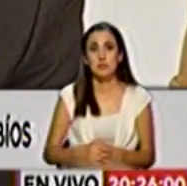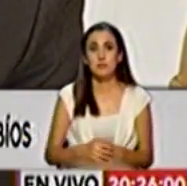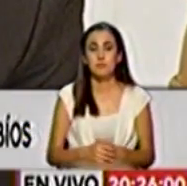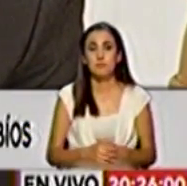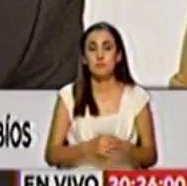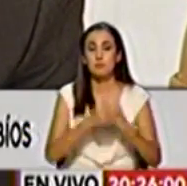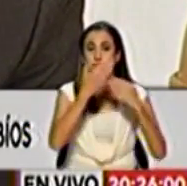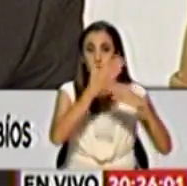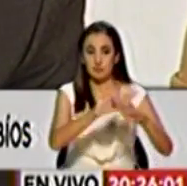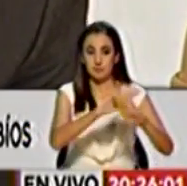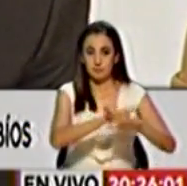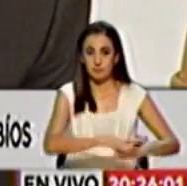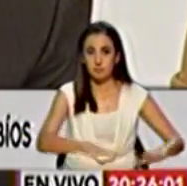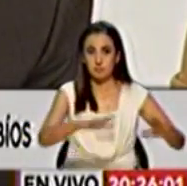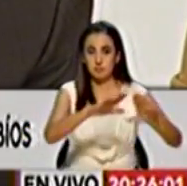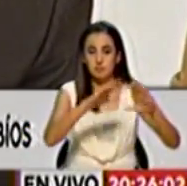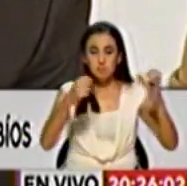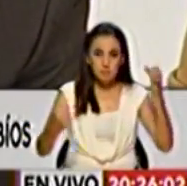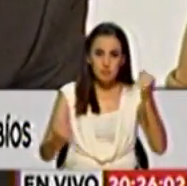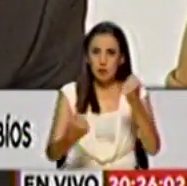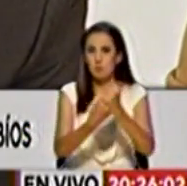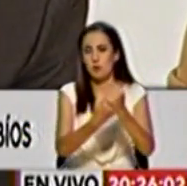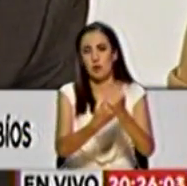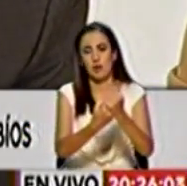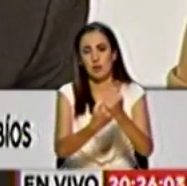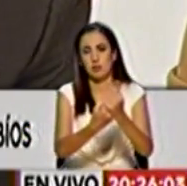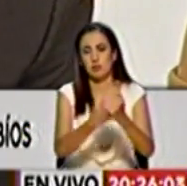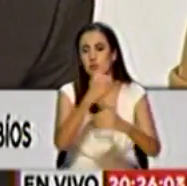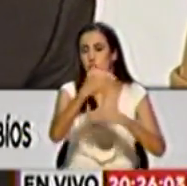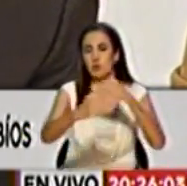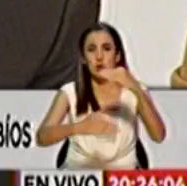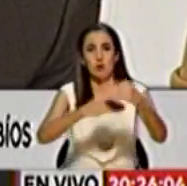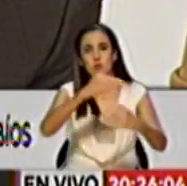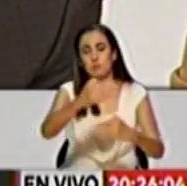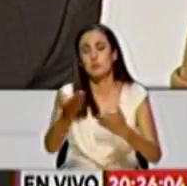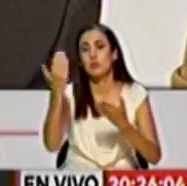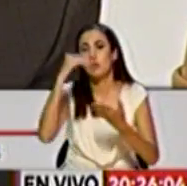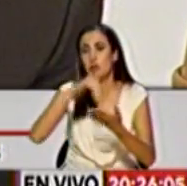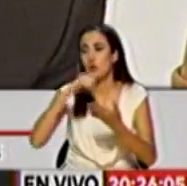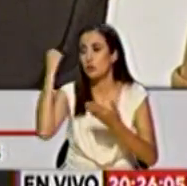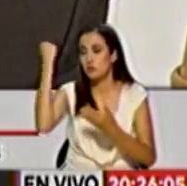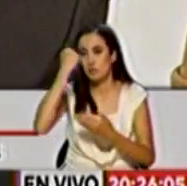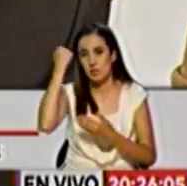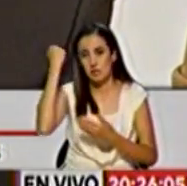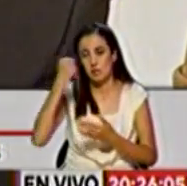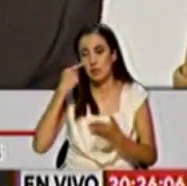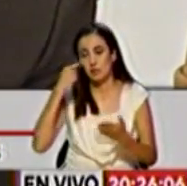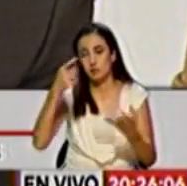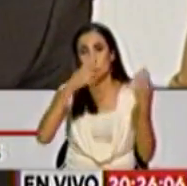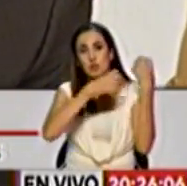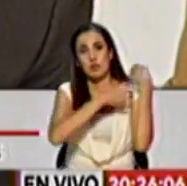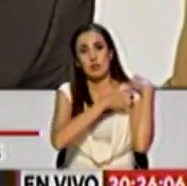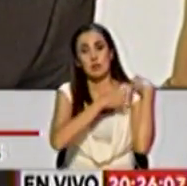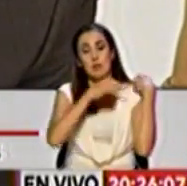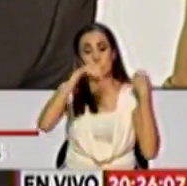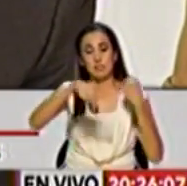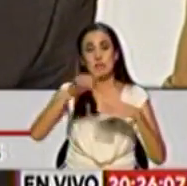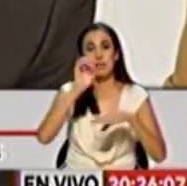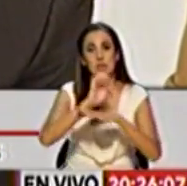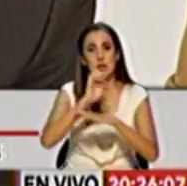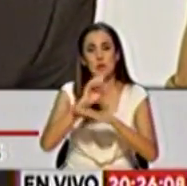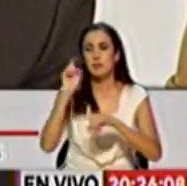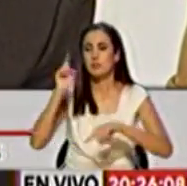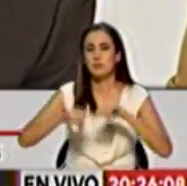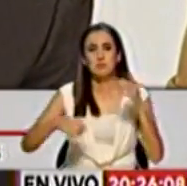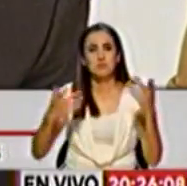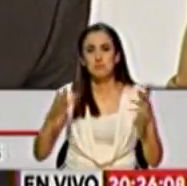del Pueblo del Ecuador ha apoyado los procesos y las reivindicaciones históricas para demostrar que en este país no se